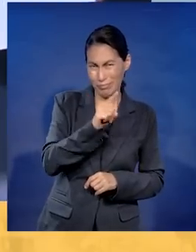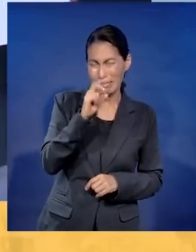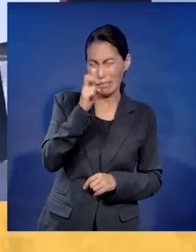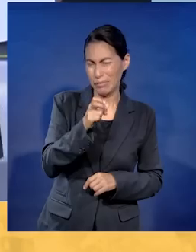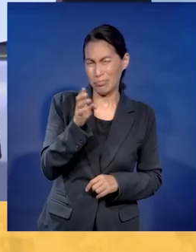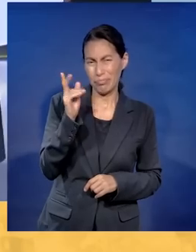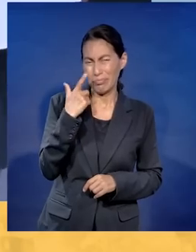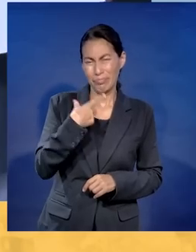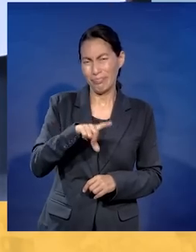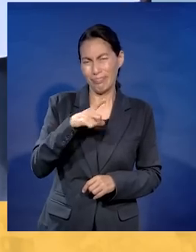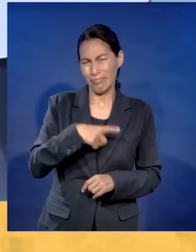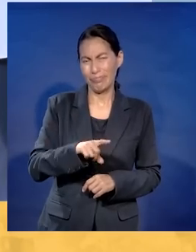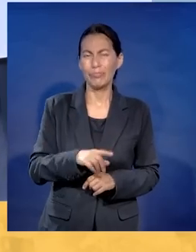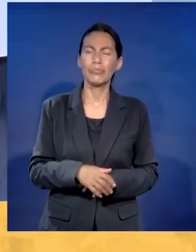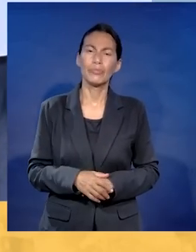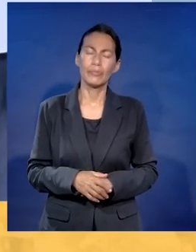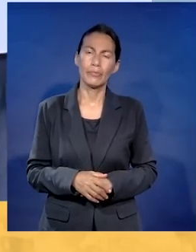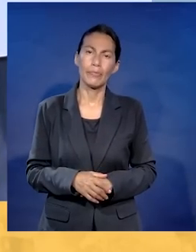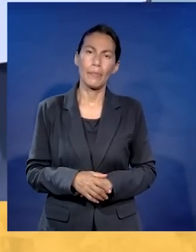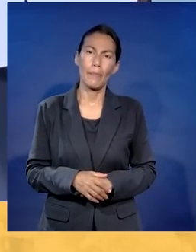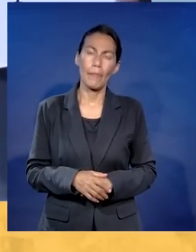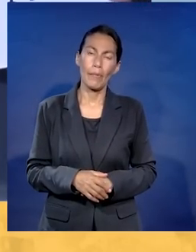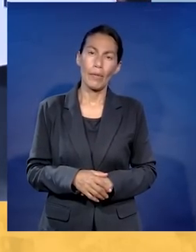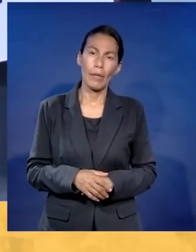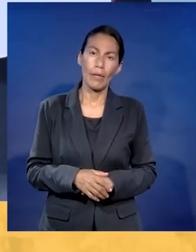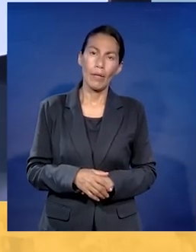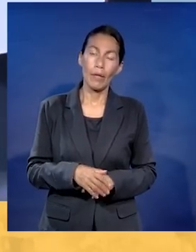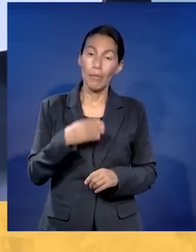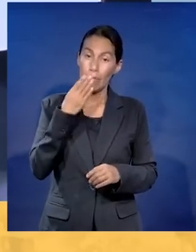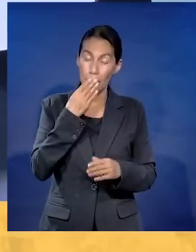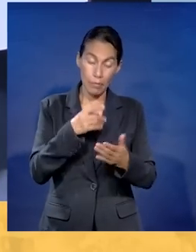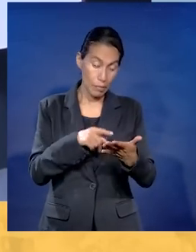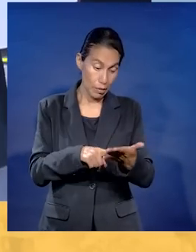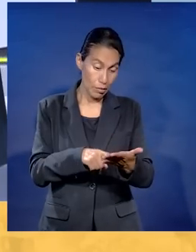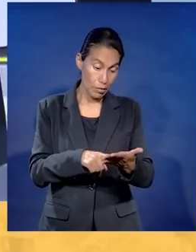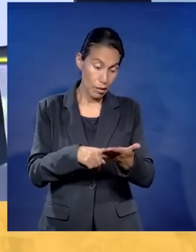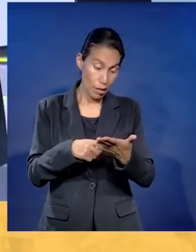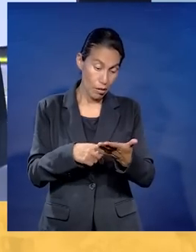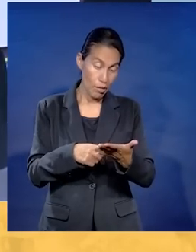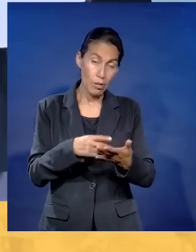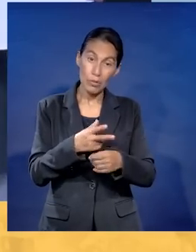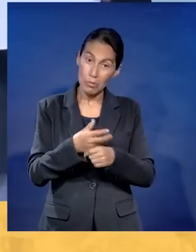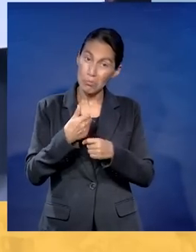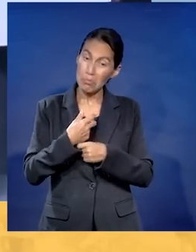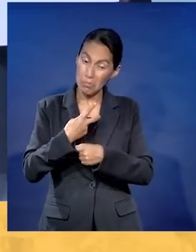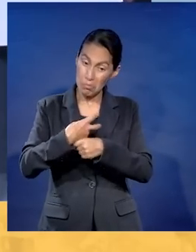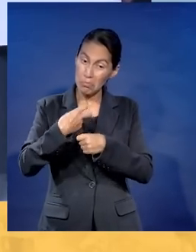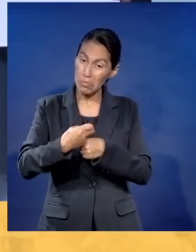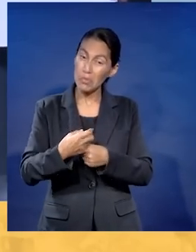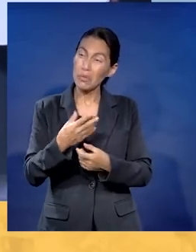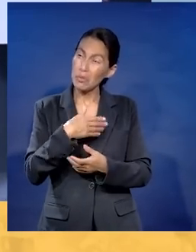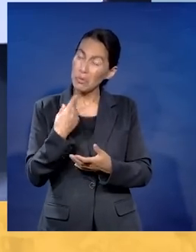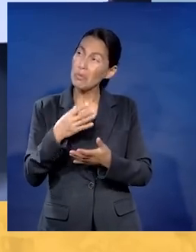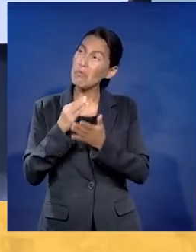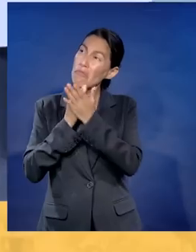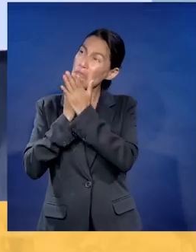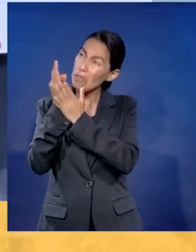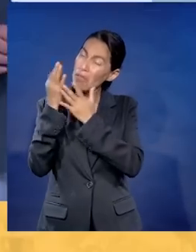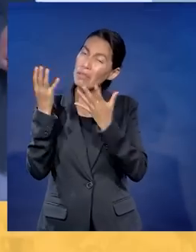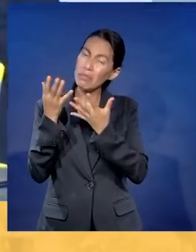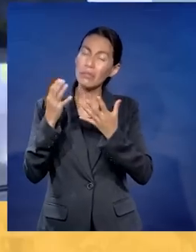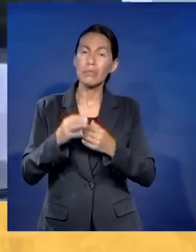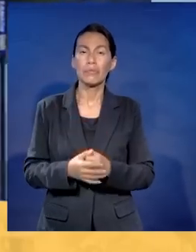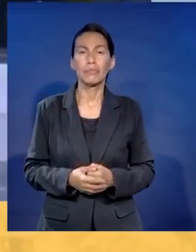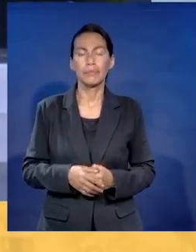está llena de de invitaciones de Dios a nosotros para usar la razón la facultad que él nos dio mire por ejemplo